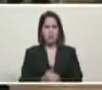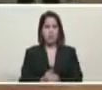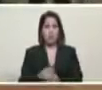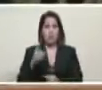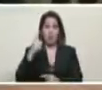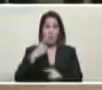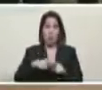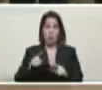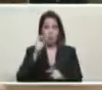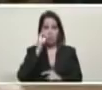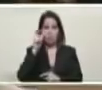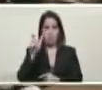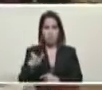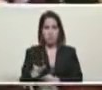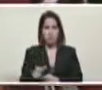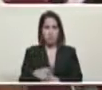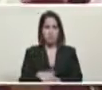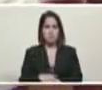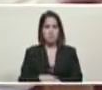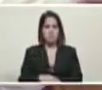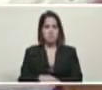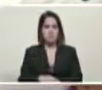Carle de Jesús Laya Ortega.